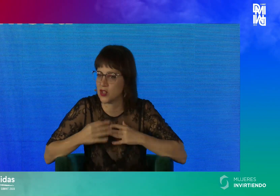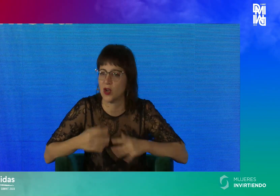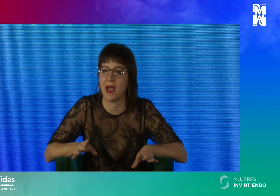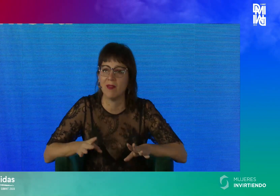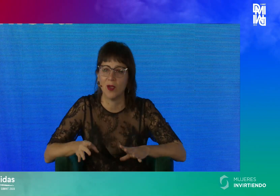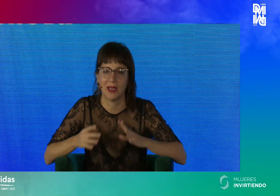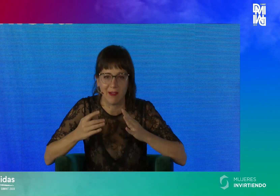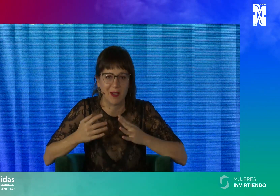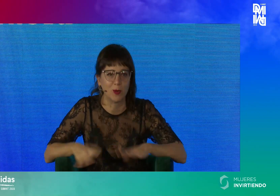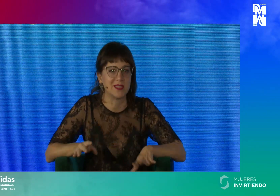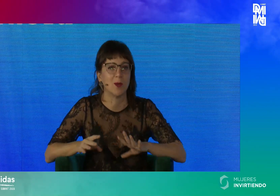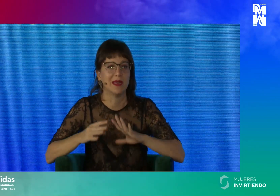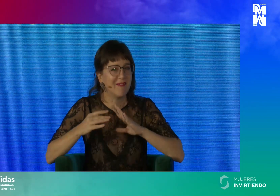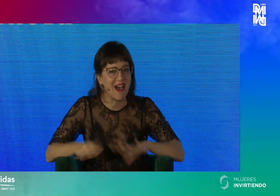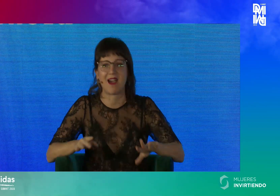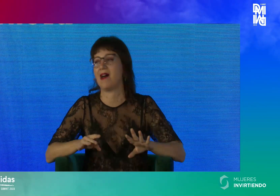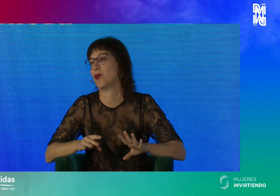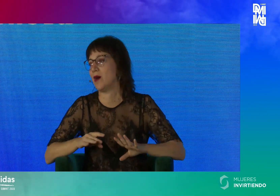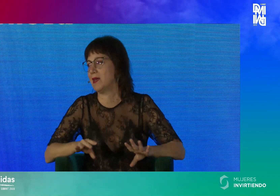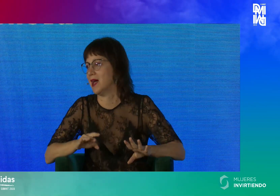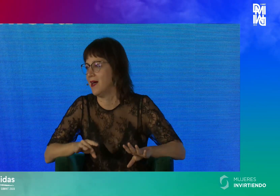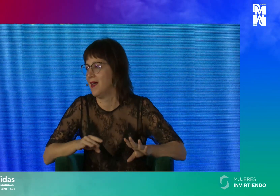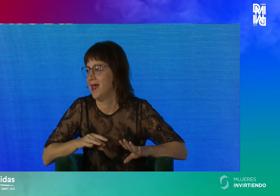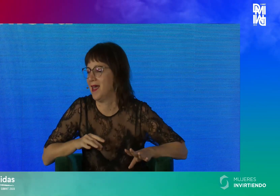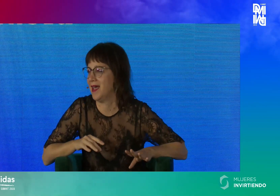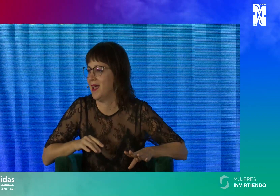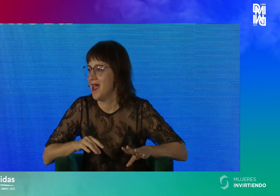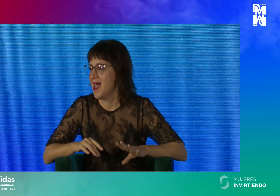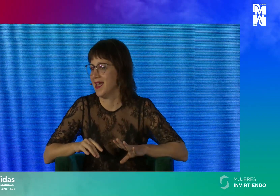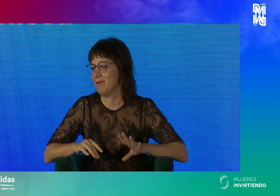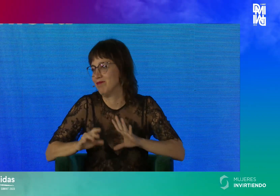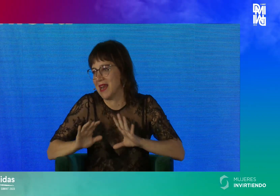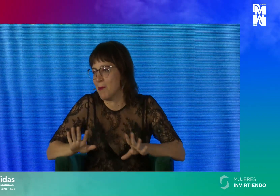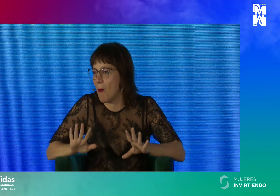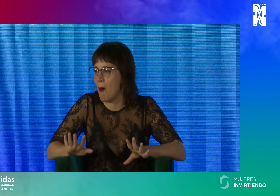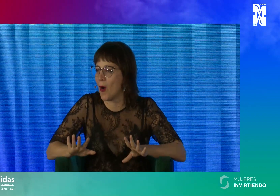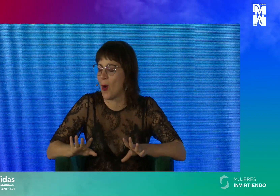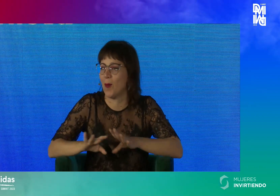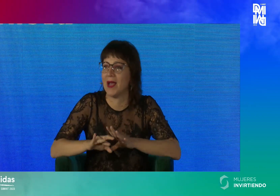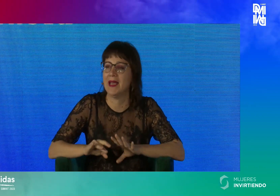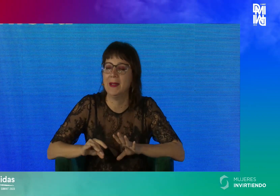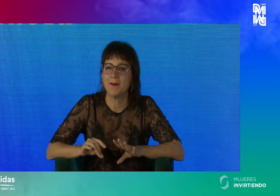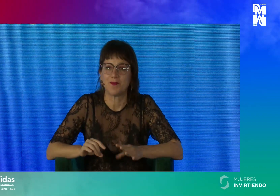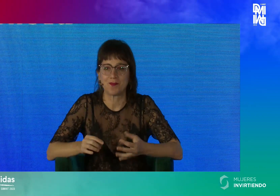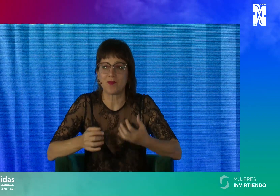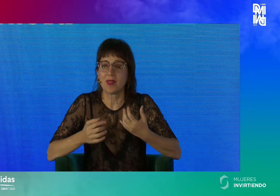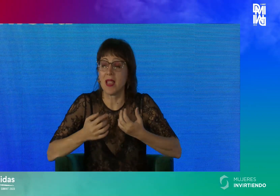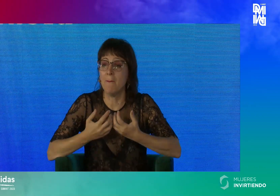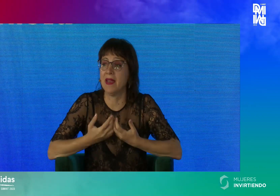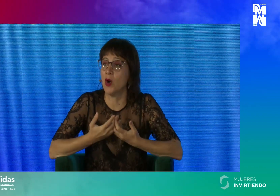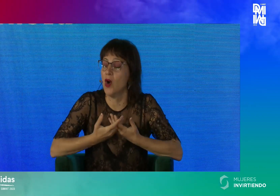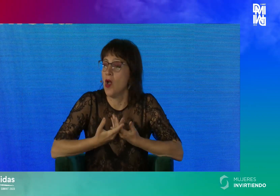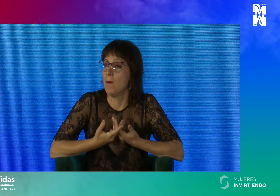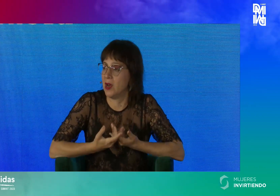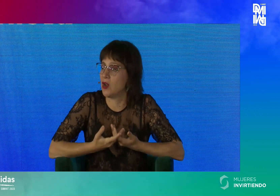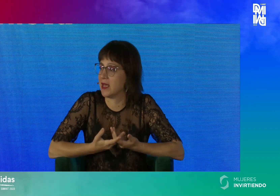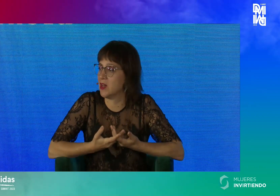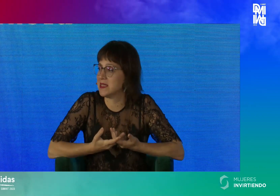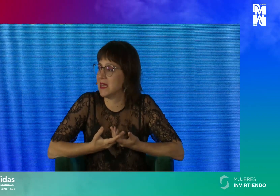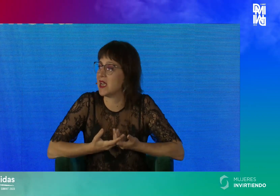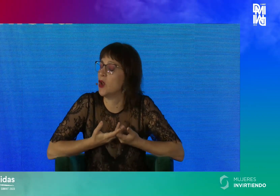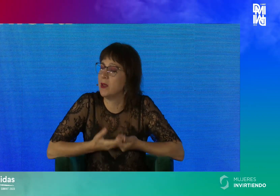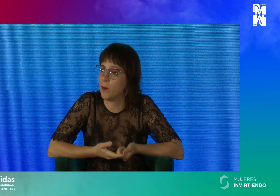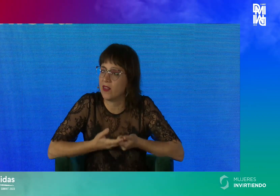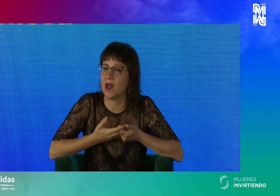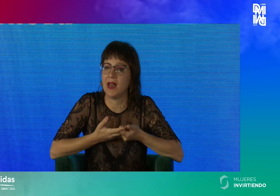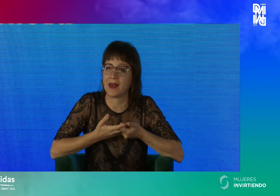seguimos llorando y la facturación viene baja todavía. Tenemos poco por ahí. Pero lo que quiero decir